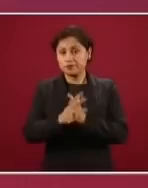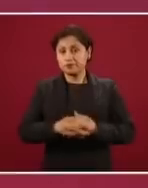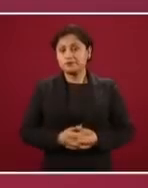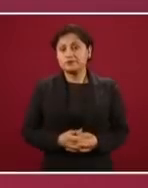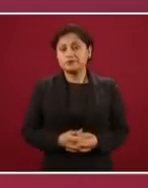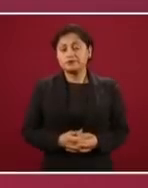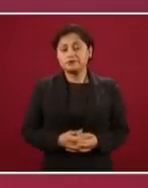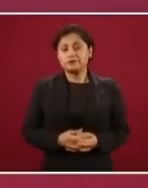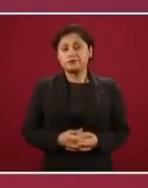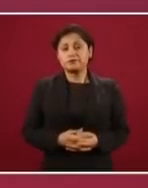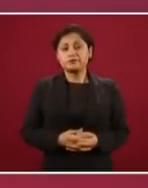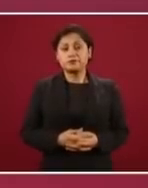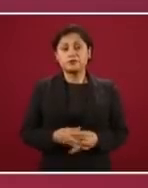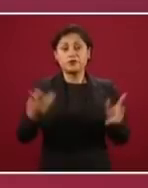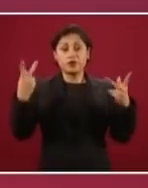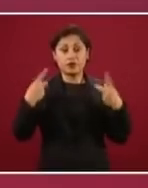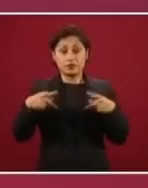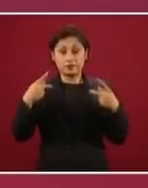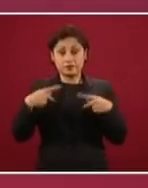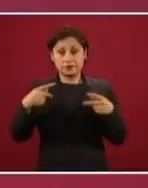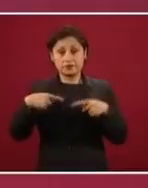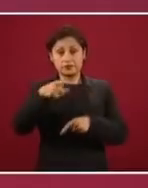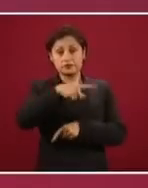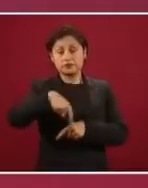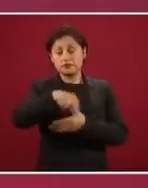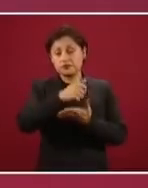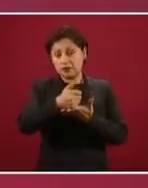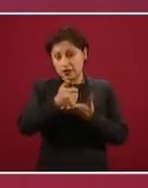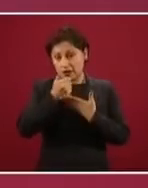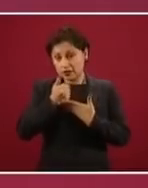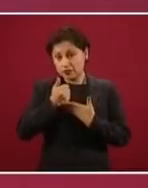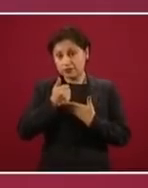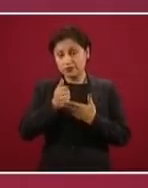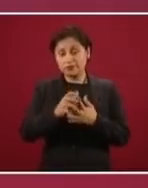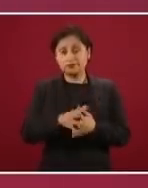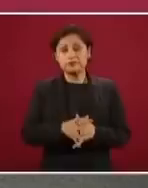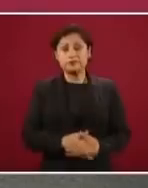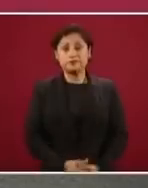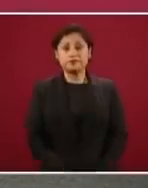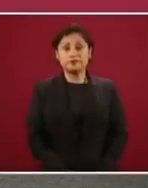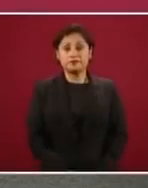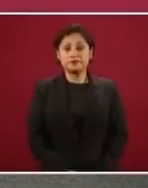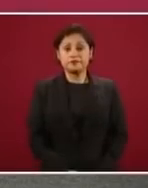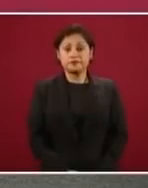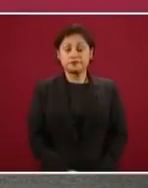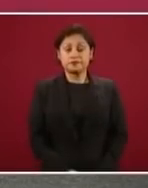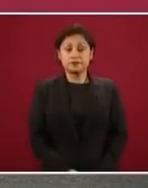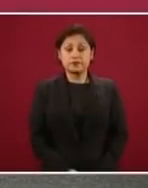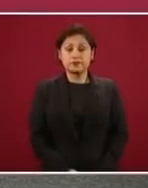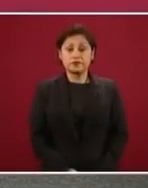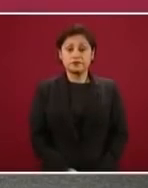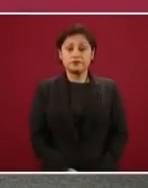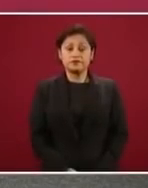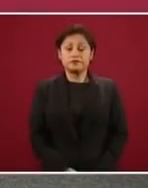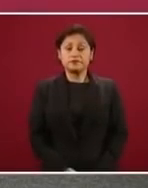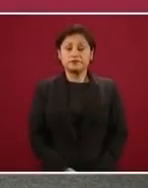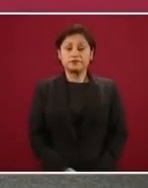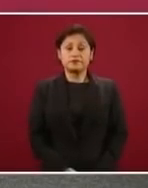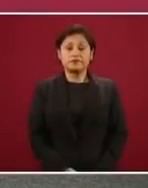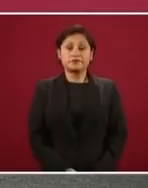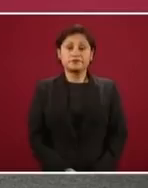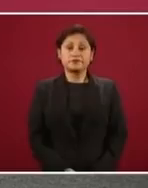nos ayudará y qué tomara conciencia